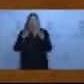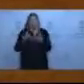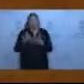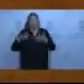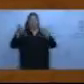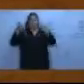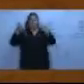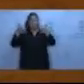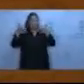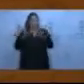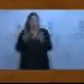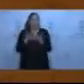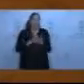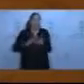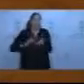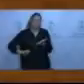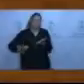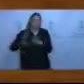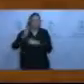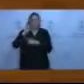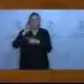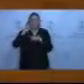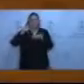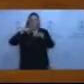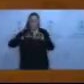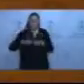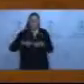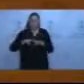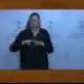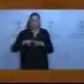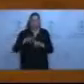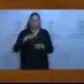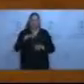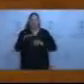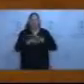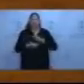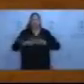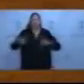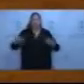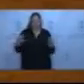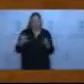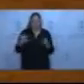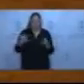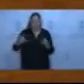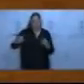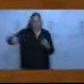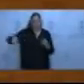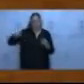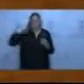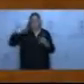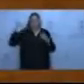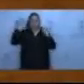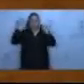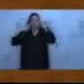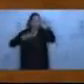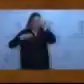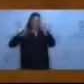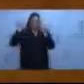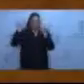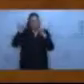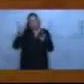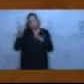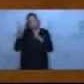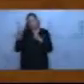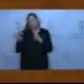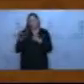sindicatura. Yo creo que deberíamos hacer, señora consejera, una reflexión. Usted juega un poco hoy, si me lo permite,